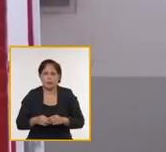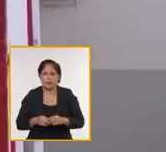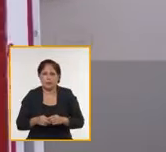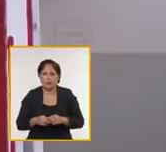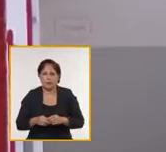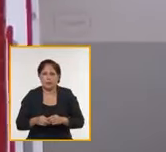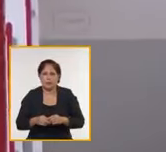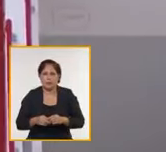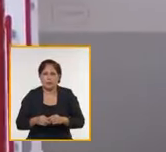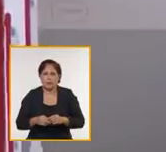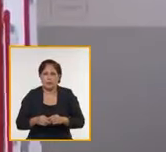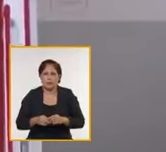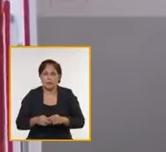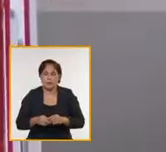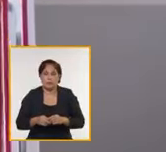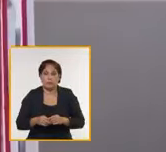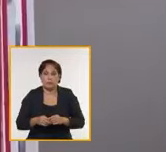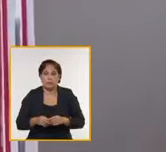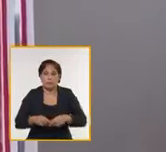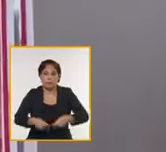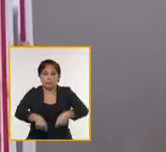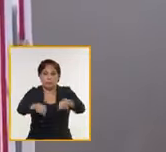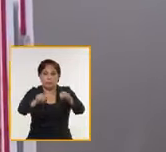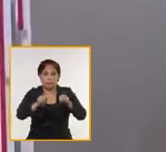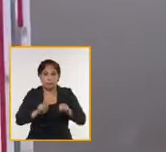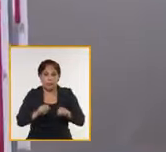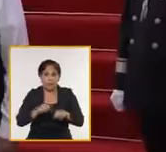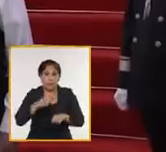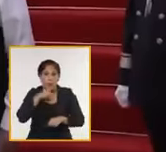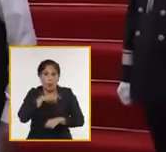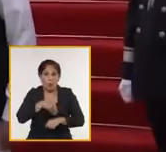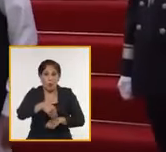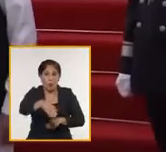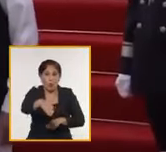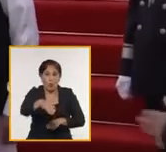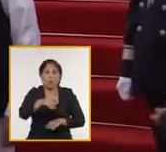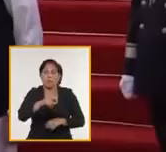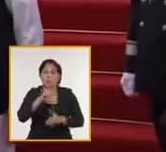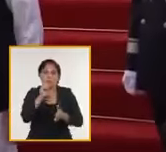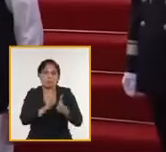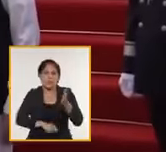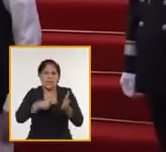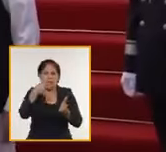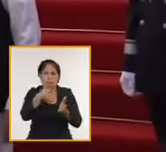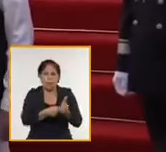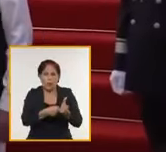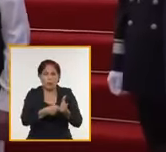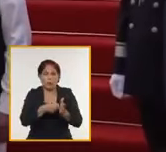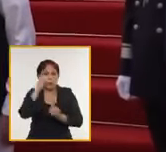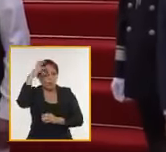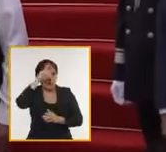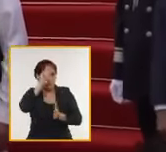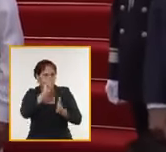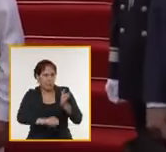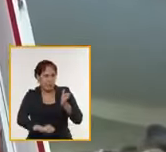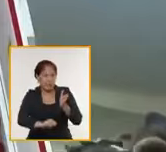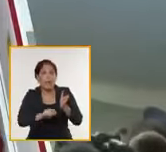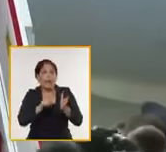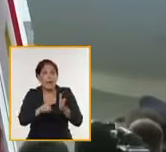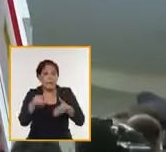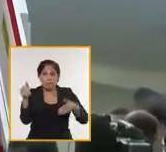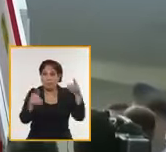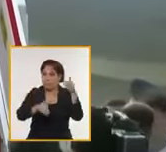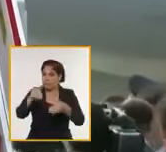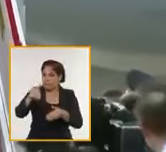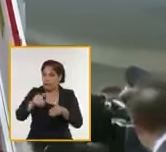Xi no solo ha desplegado la alfombra roja para Modi, recientemente golpeado por los aranceles impuestos por Trump. En la cita